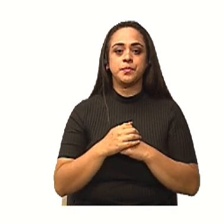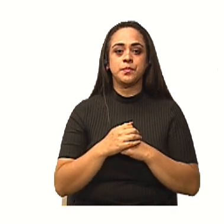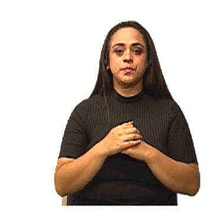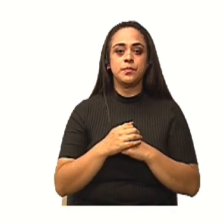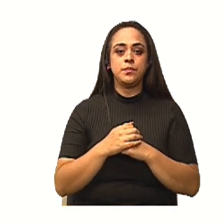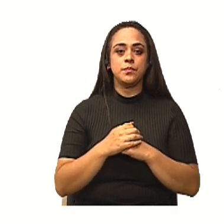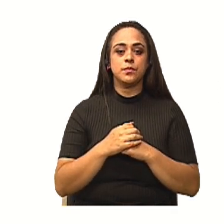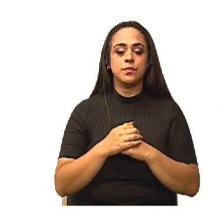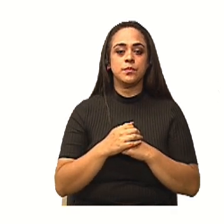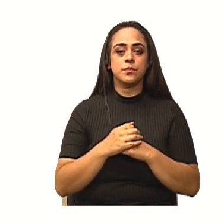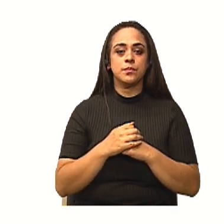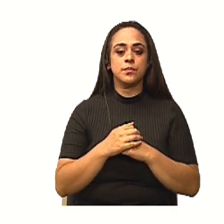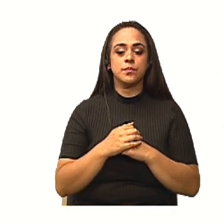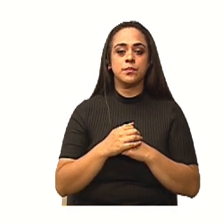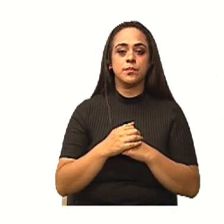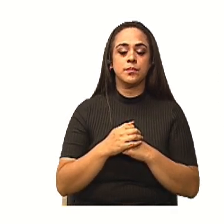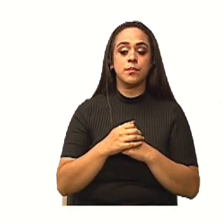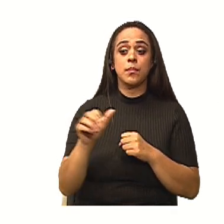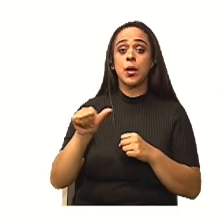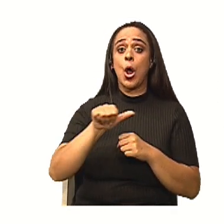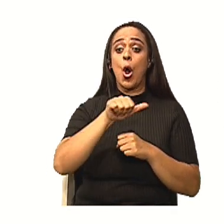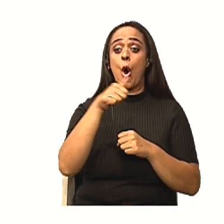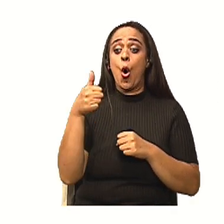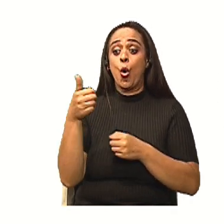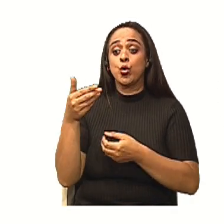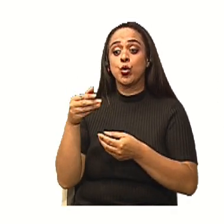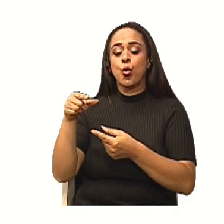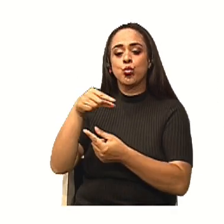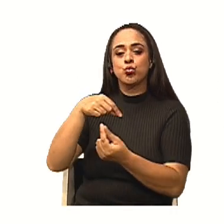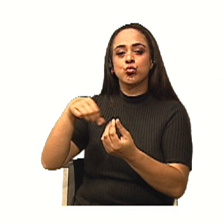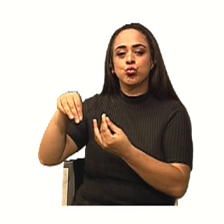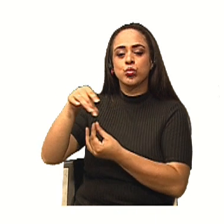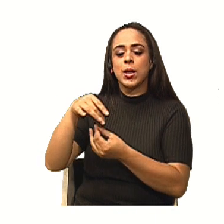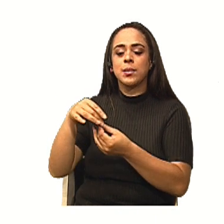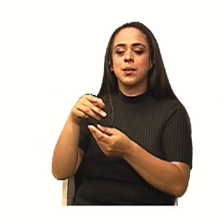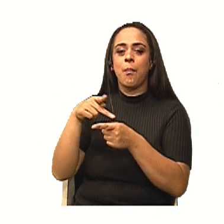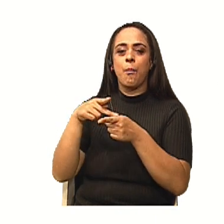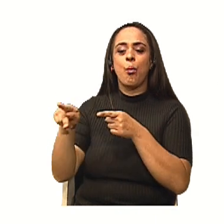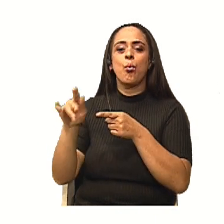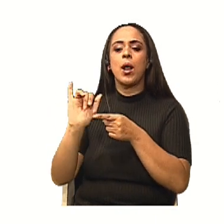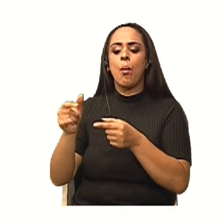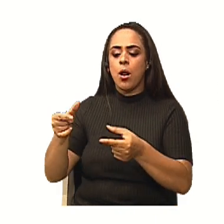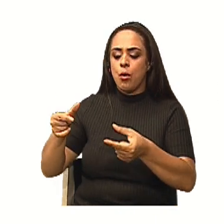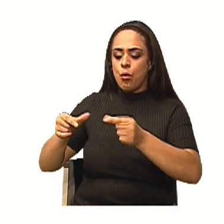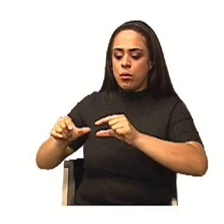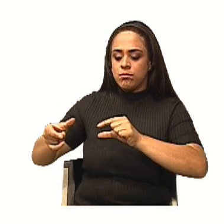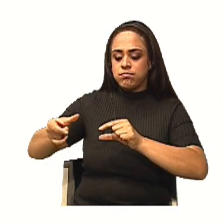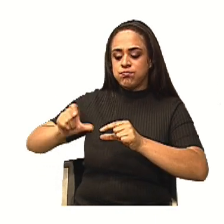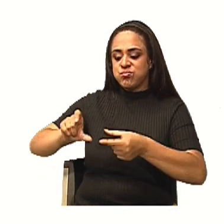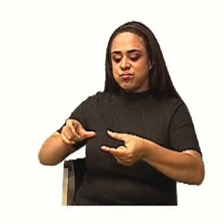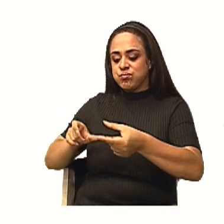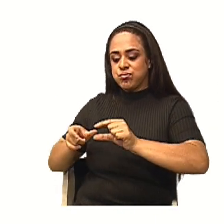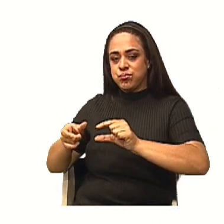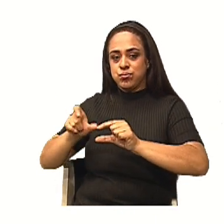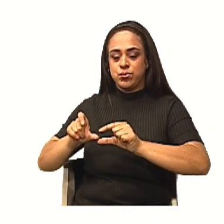Ok, la otro tipo de sustancia pura son los compuestos, los cuales vamos a definir como.